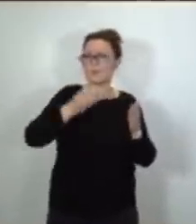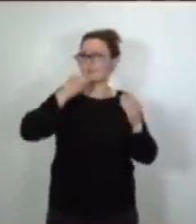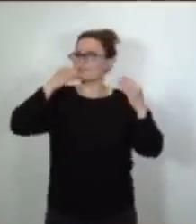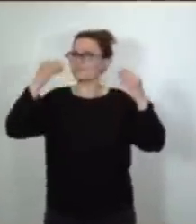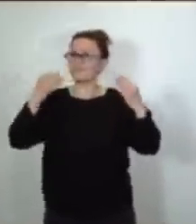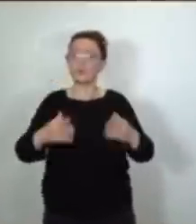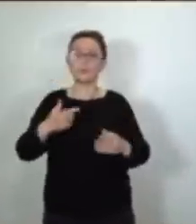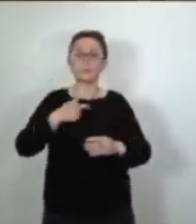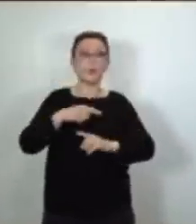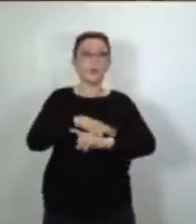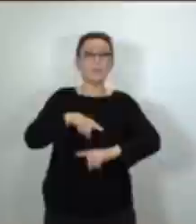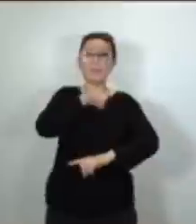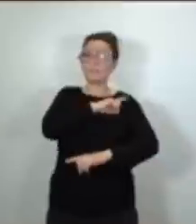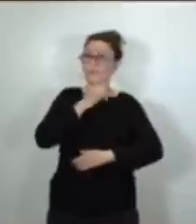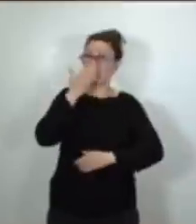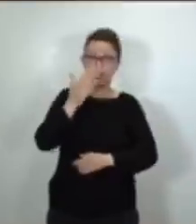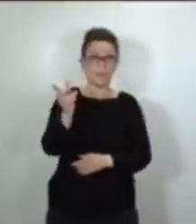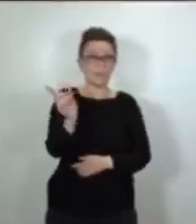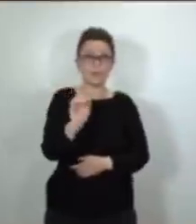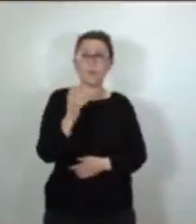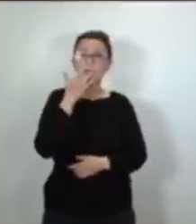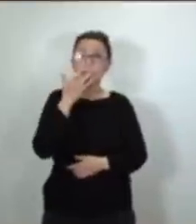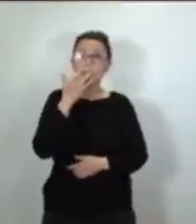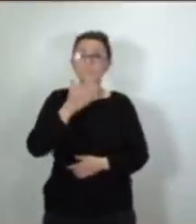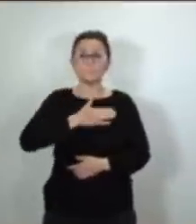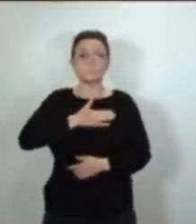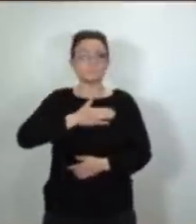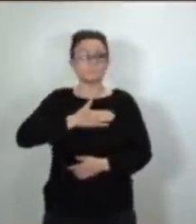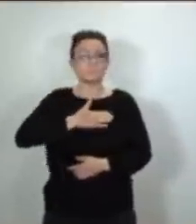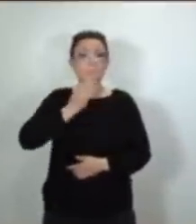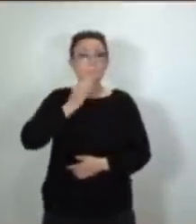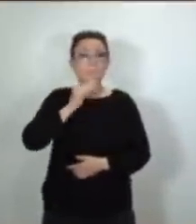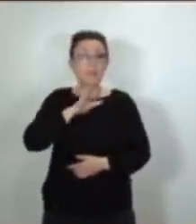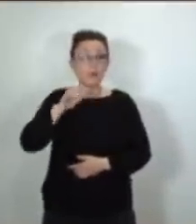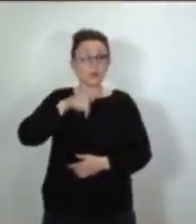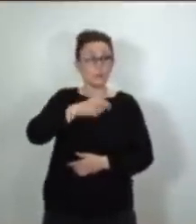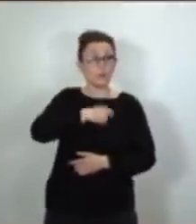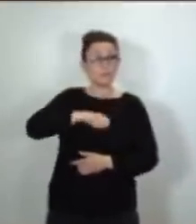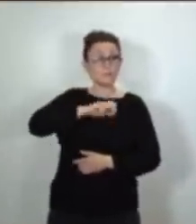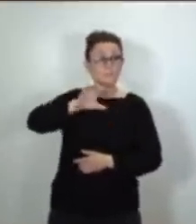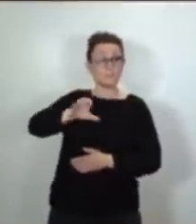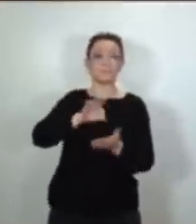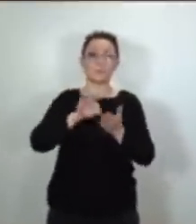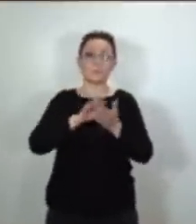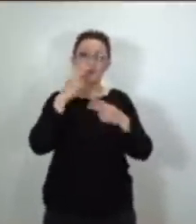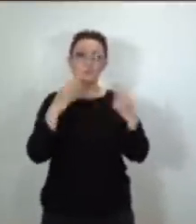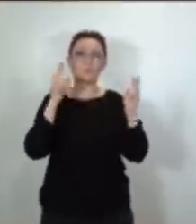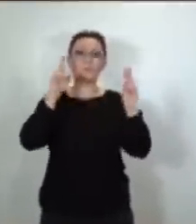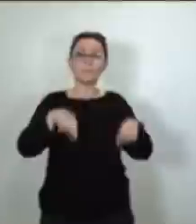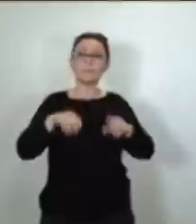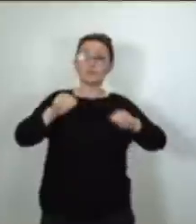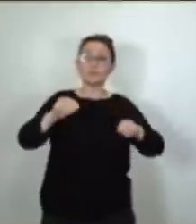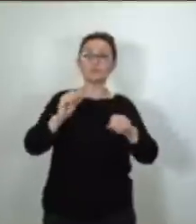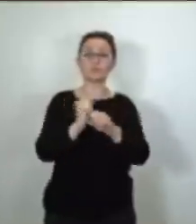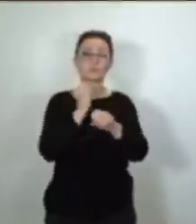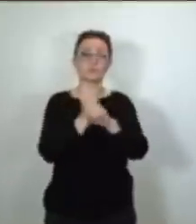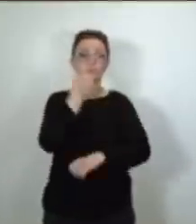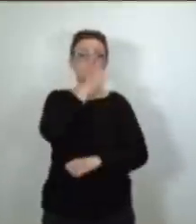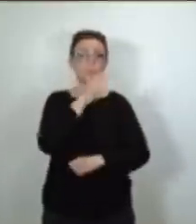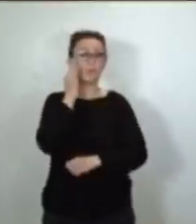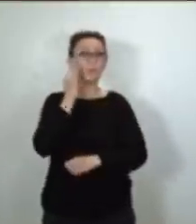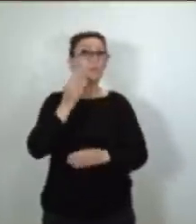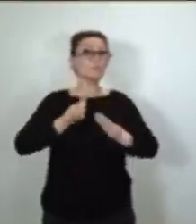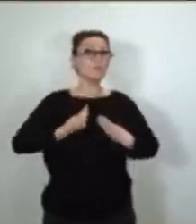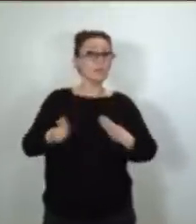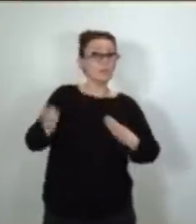que no es exagerar si decimos que nuestro mejor patrimonio como país son nuestros servicios públicos y sus trabajadores y trabajadoras, que dedican su